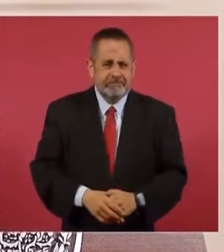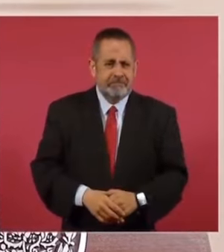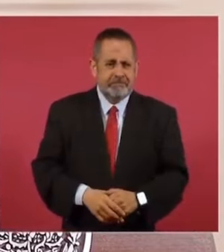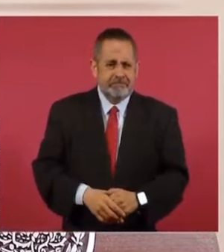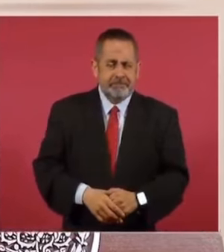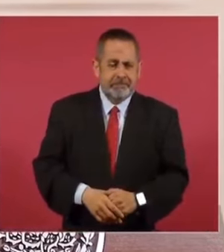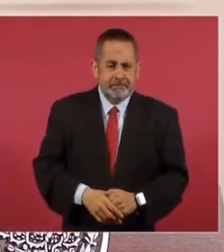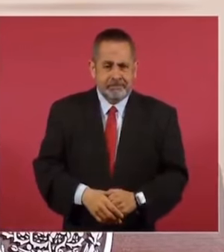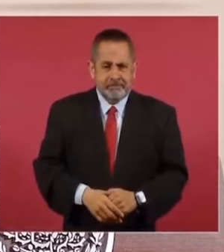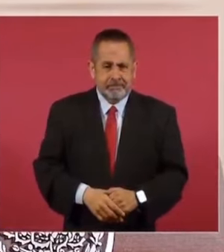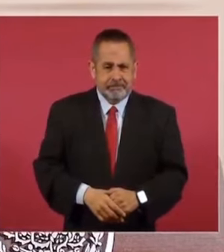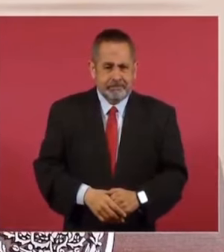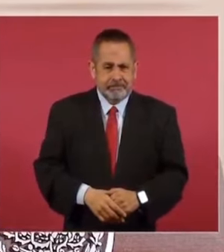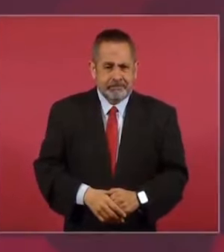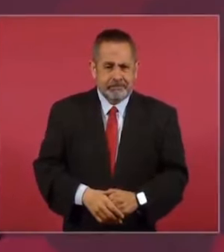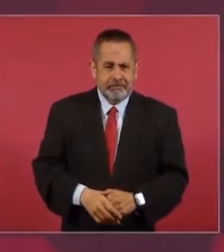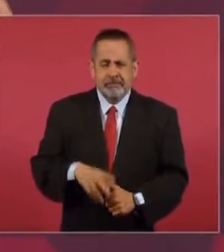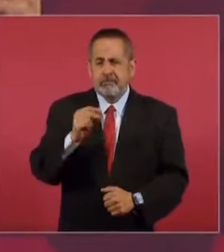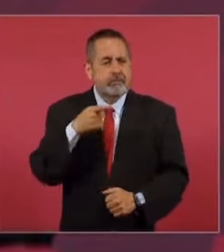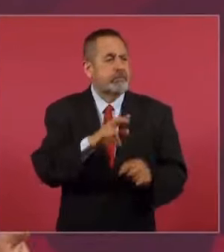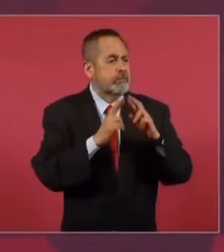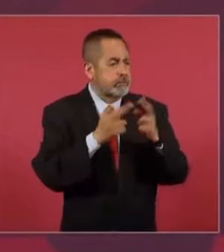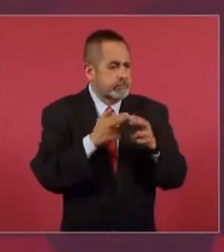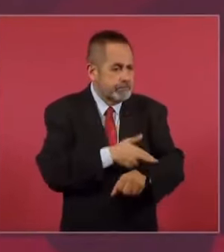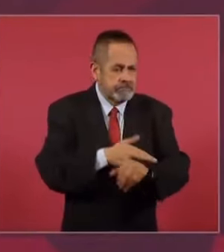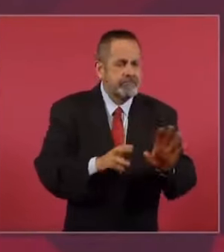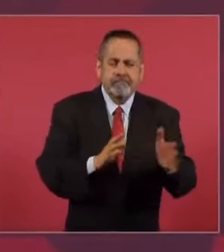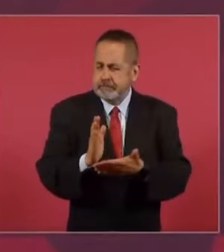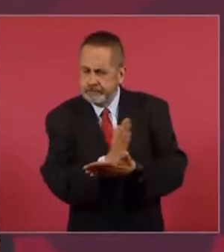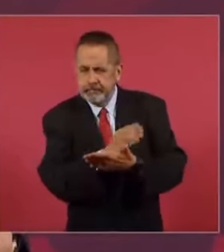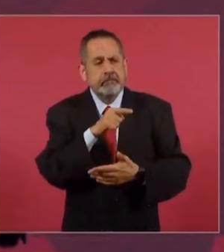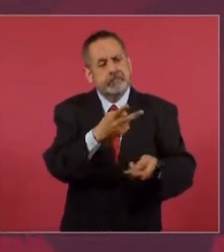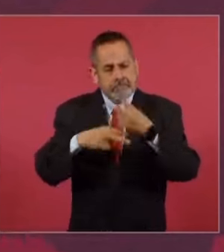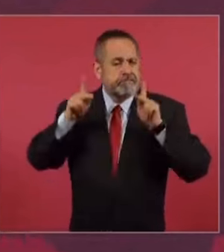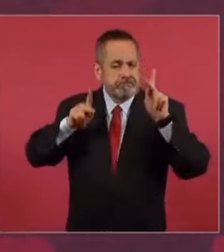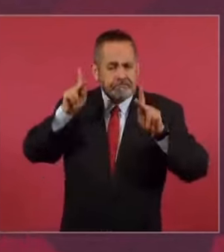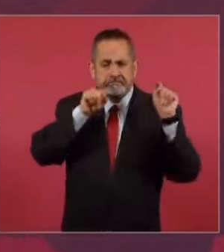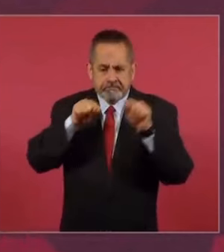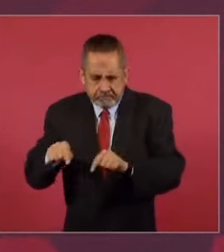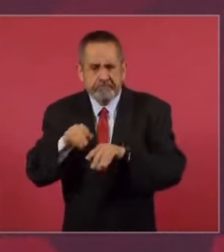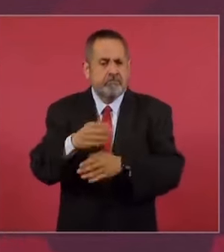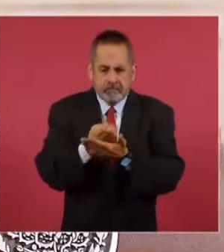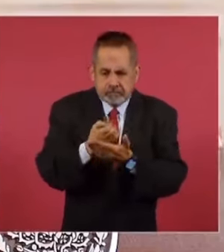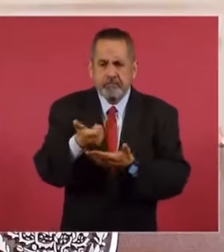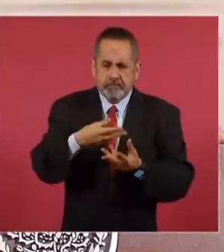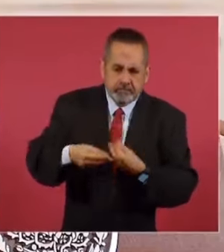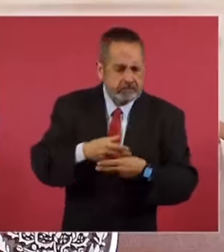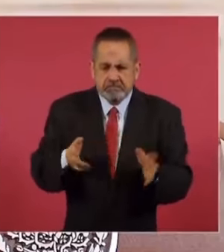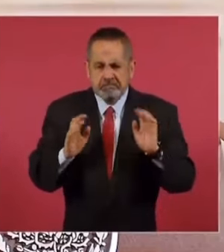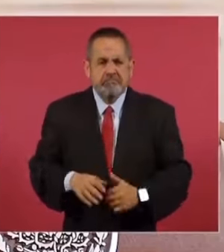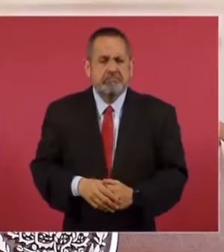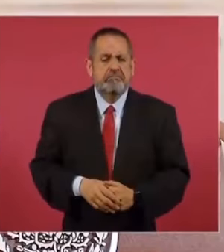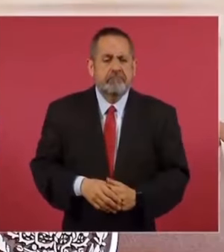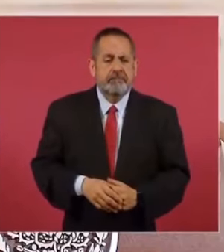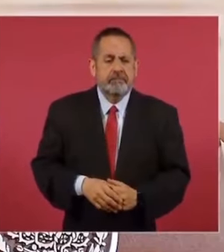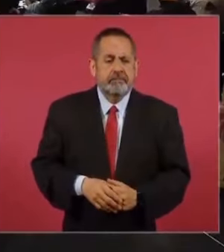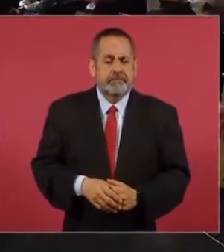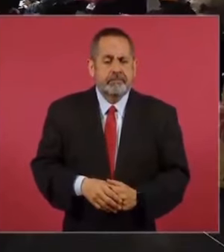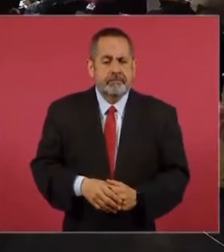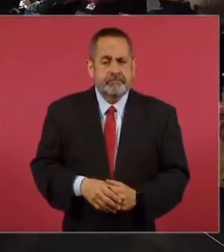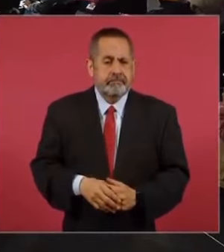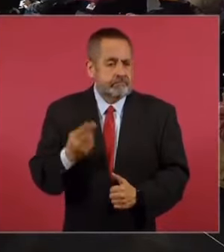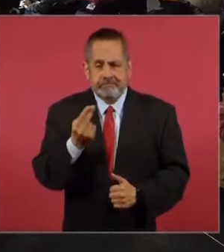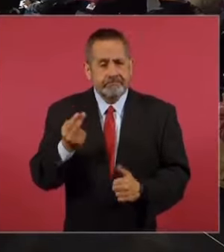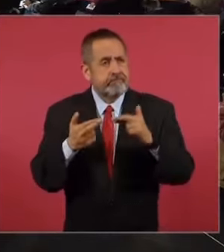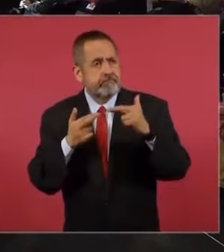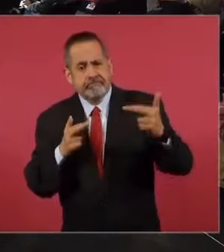Pues no fue producto de la reunión, es una visita, vamos a tratar temas que tienen que ver con la economía, con las finanzas, pero necesitamos pues tener